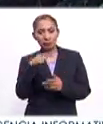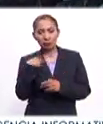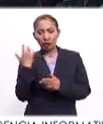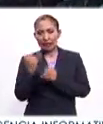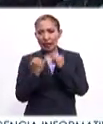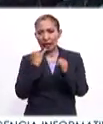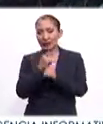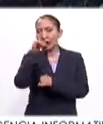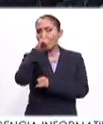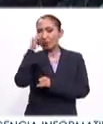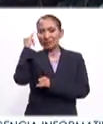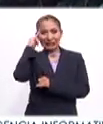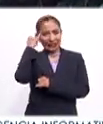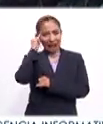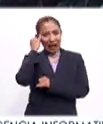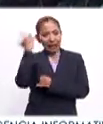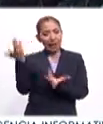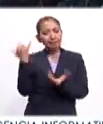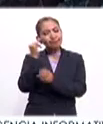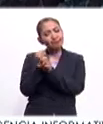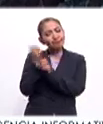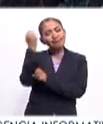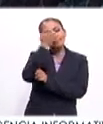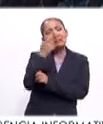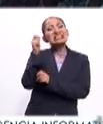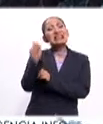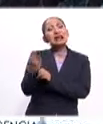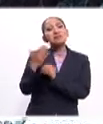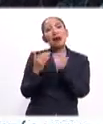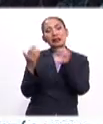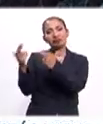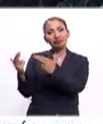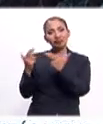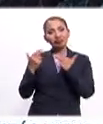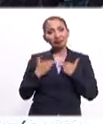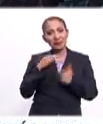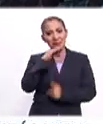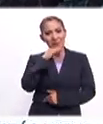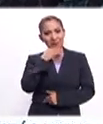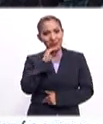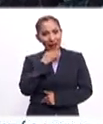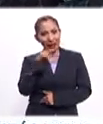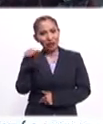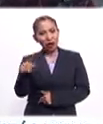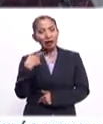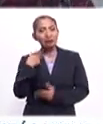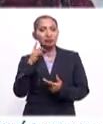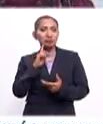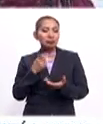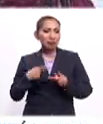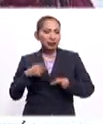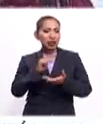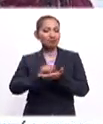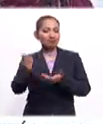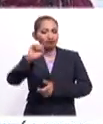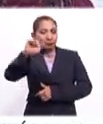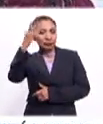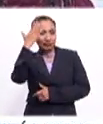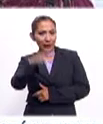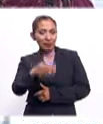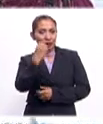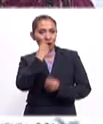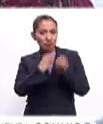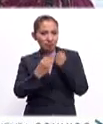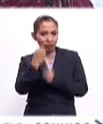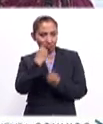el marco internacional de las lenguas indígenas, exploraremos nuestra máxima herencia, el maíz, con escritores